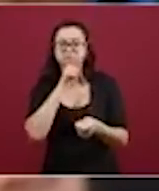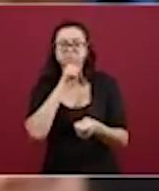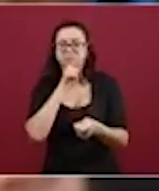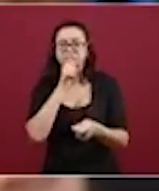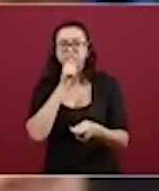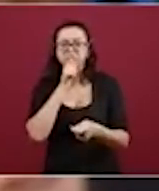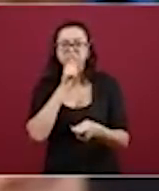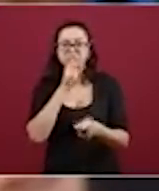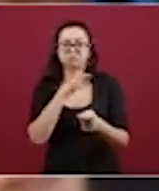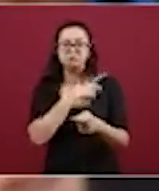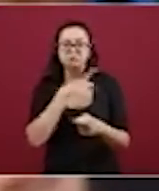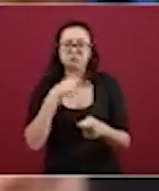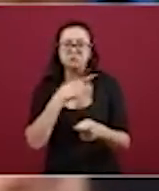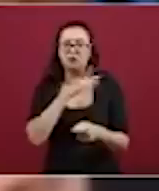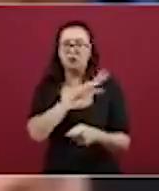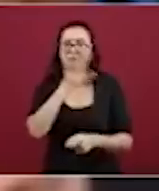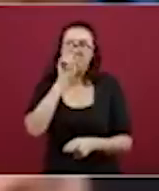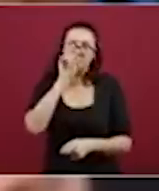hasta Toluca.